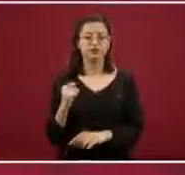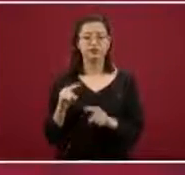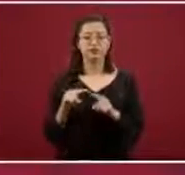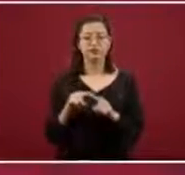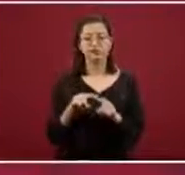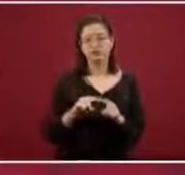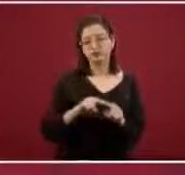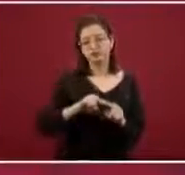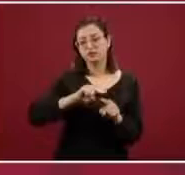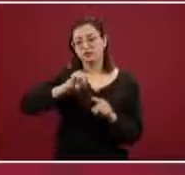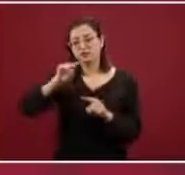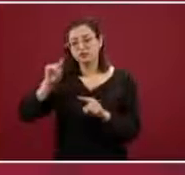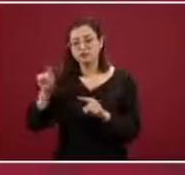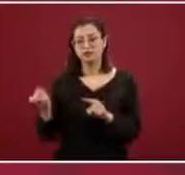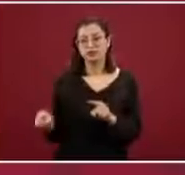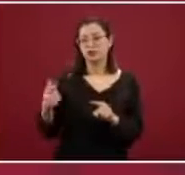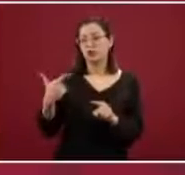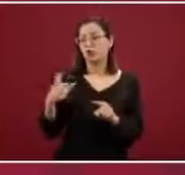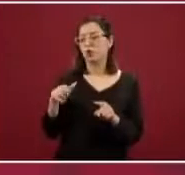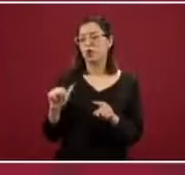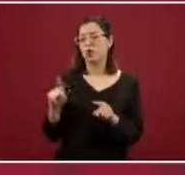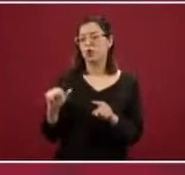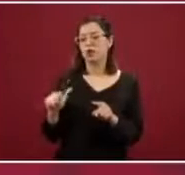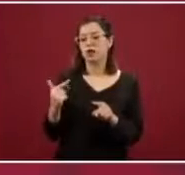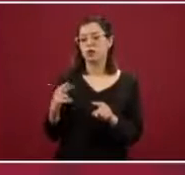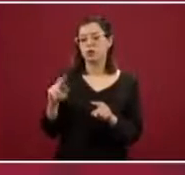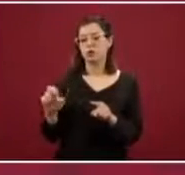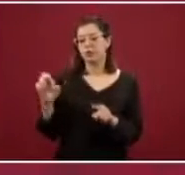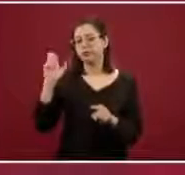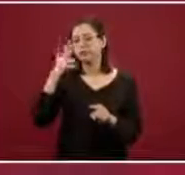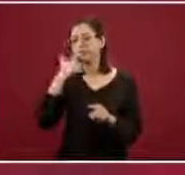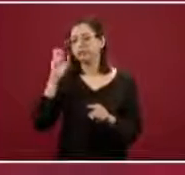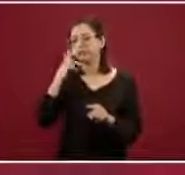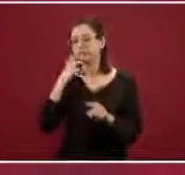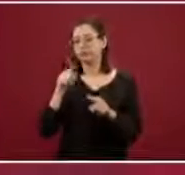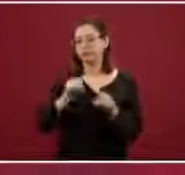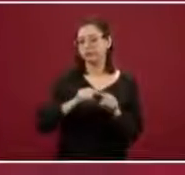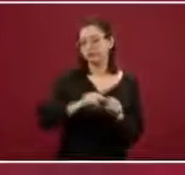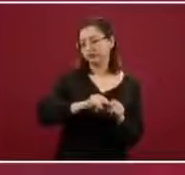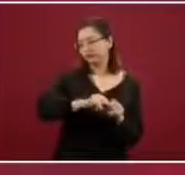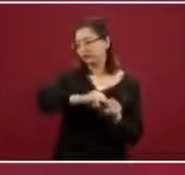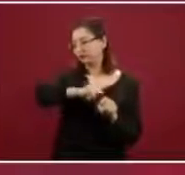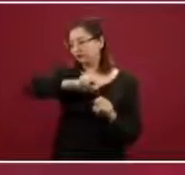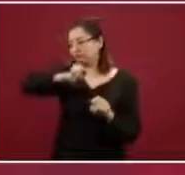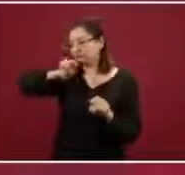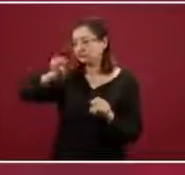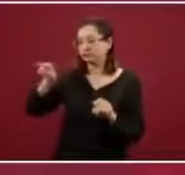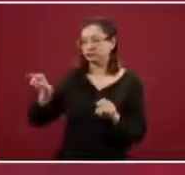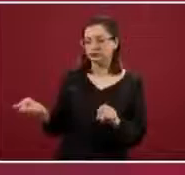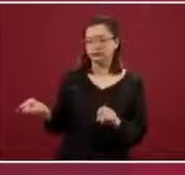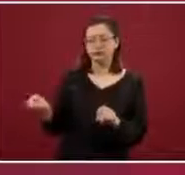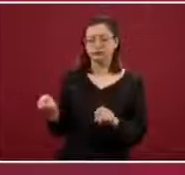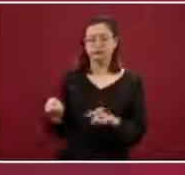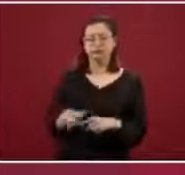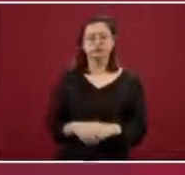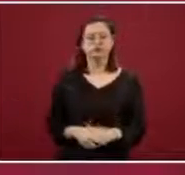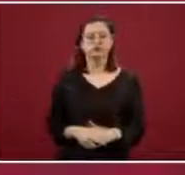hacia Guadalupe y Calvo, Chihuahua, de Badiraguato a Guadalupe y Calvo.